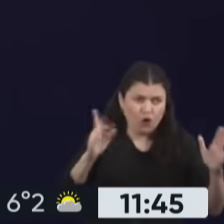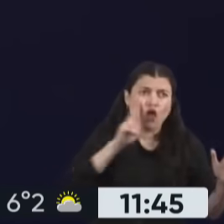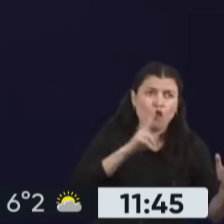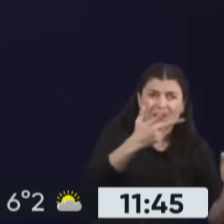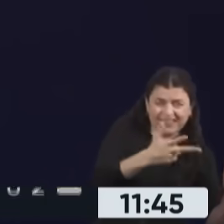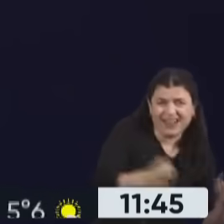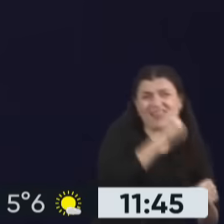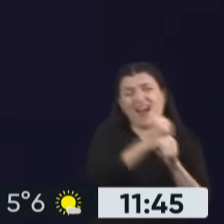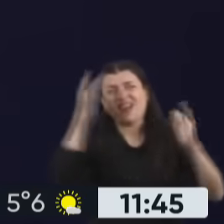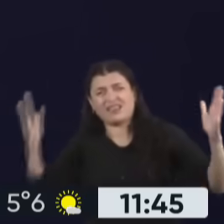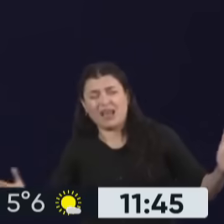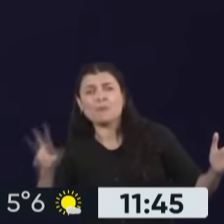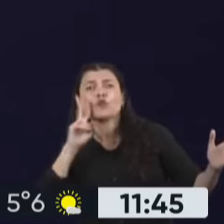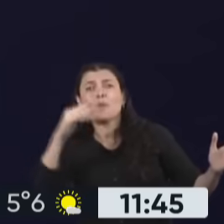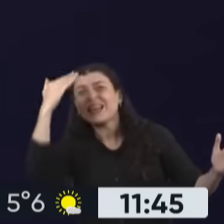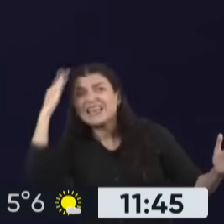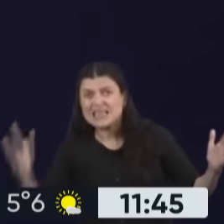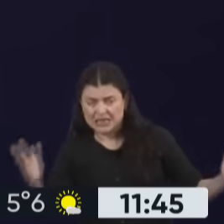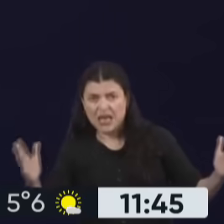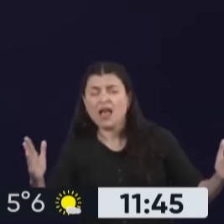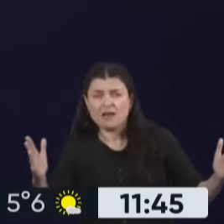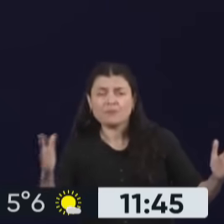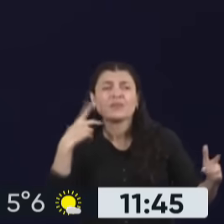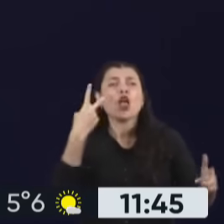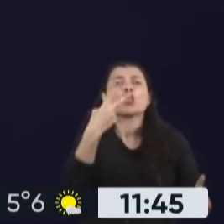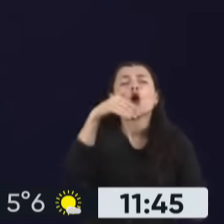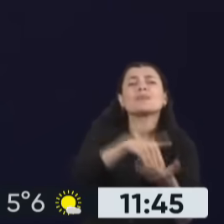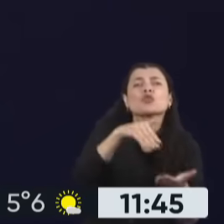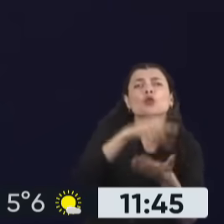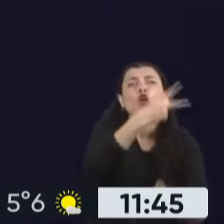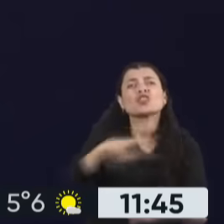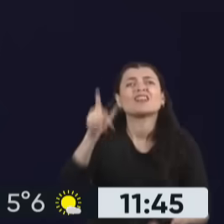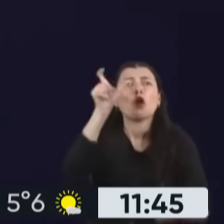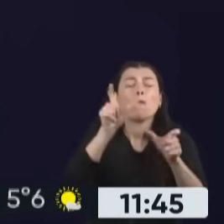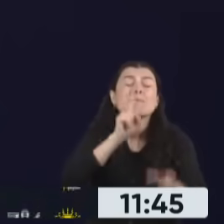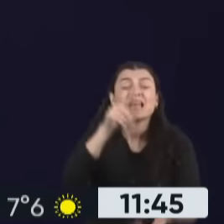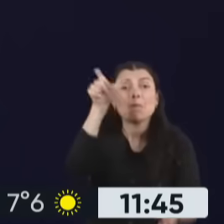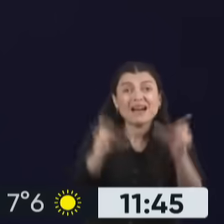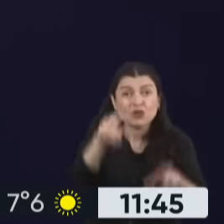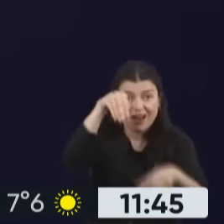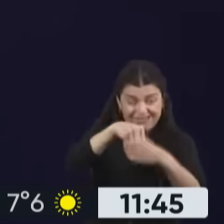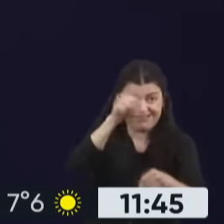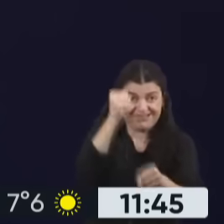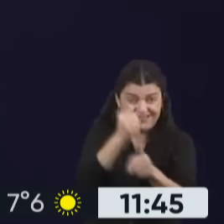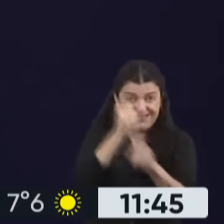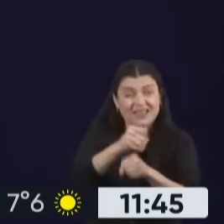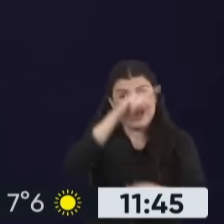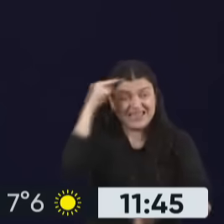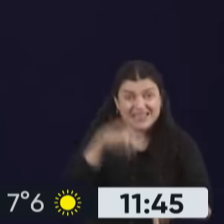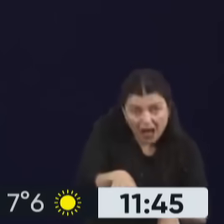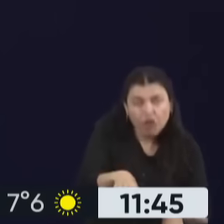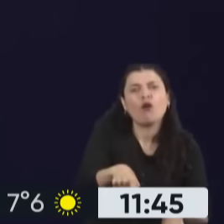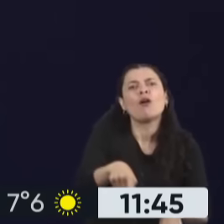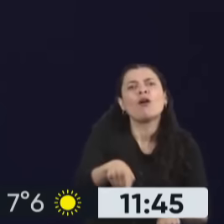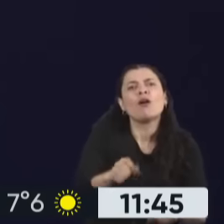el kirchnerato hasta el 2015, pasó de 2.200.000 empleados a 3.600.000, o